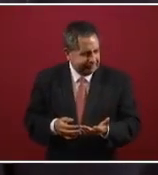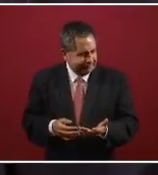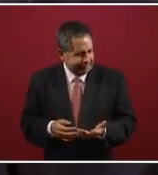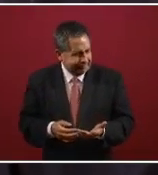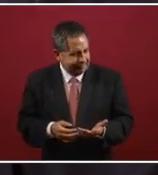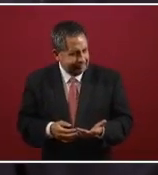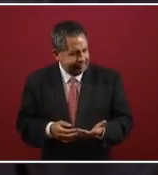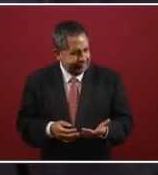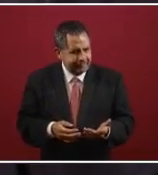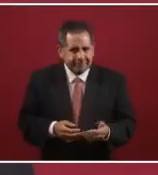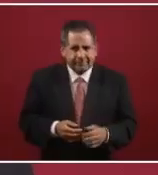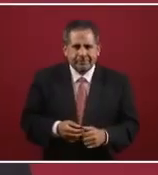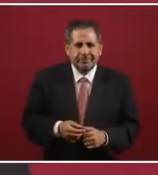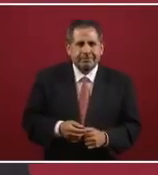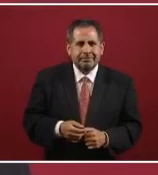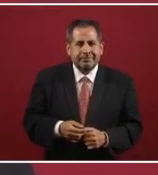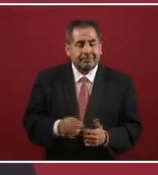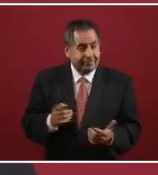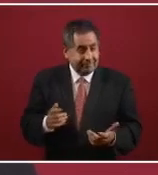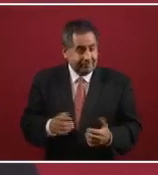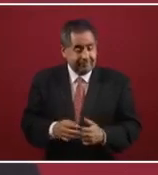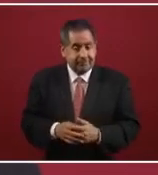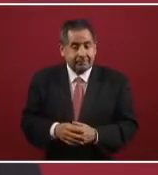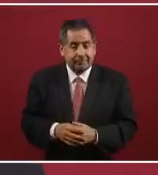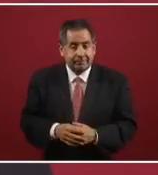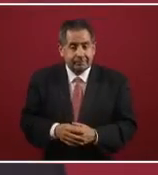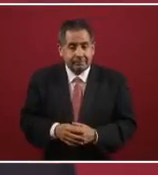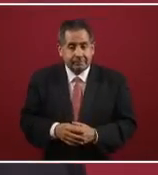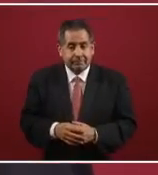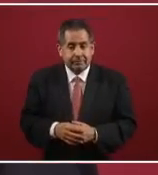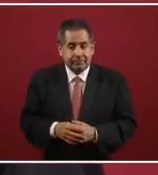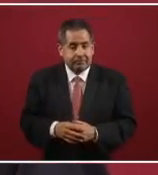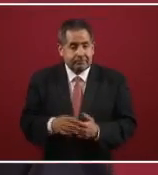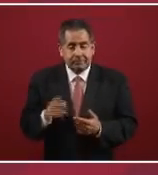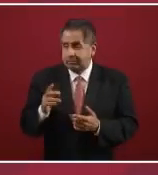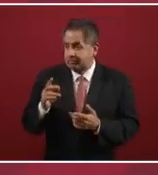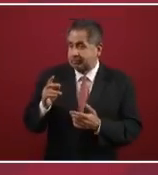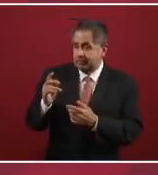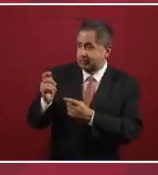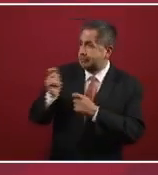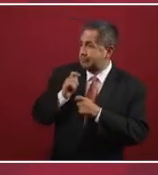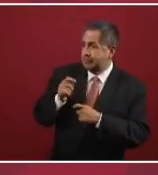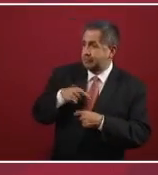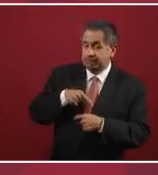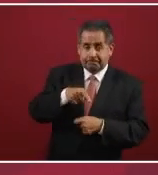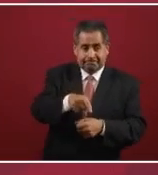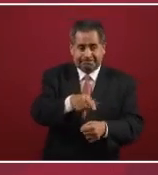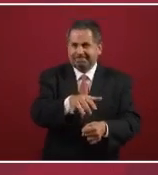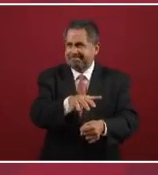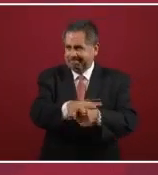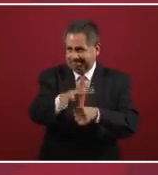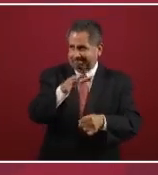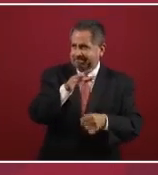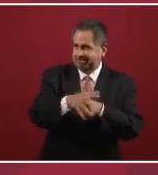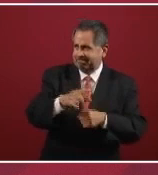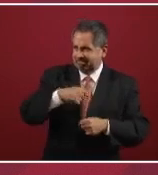eso es de qué no me des ponme donde hay